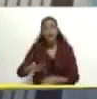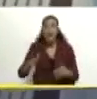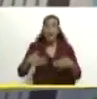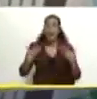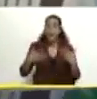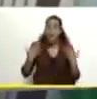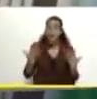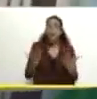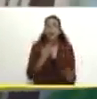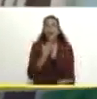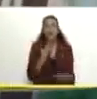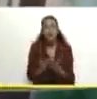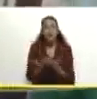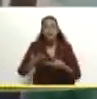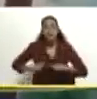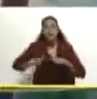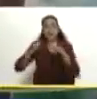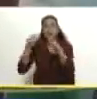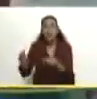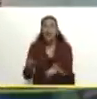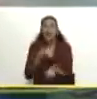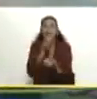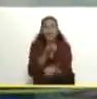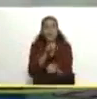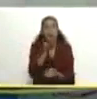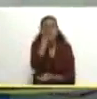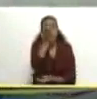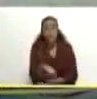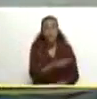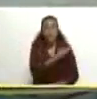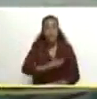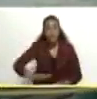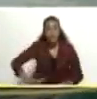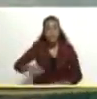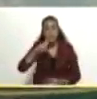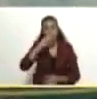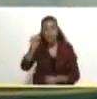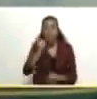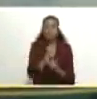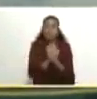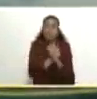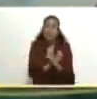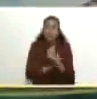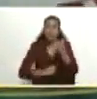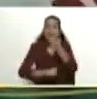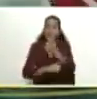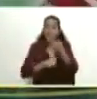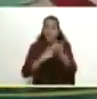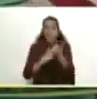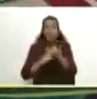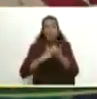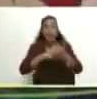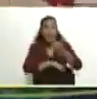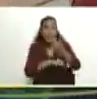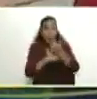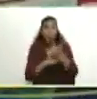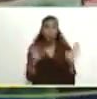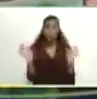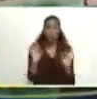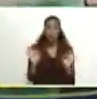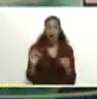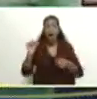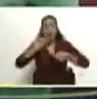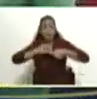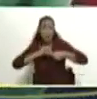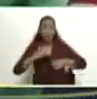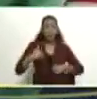alegría, el agradecimiento y ese mensaje para usted, presidente Nicolás, de amor, de apoyo incondicional de